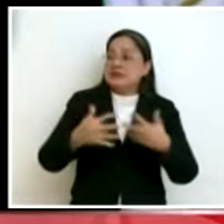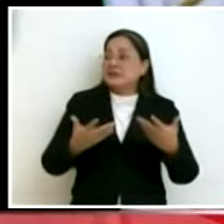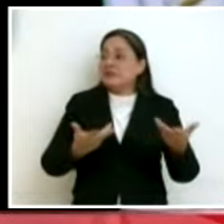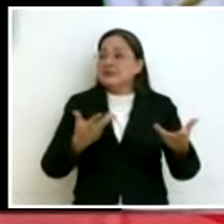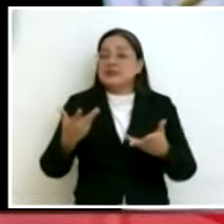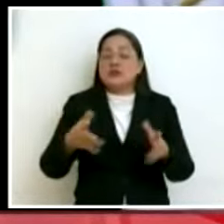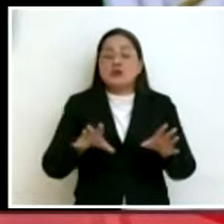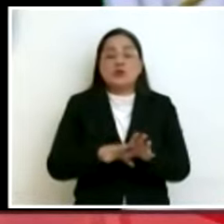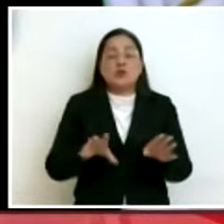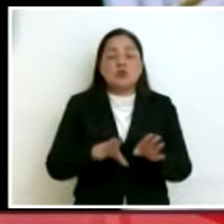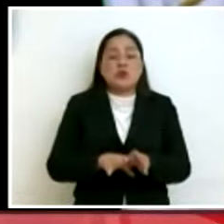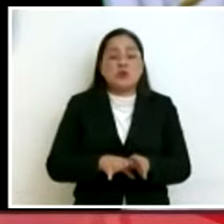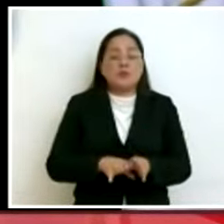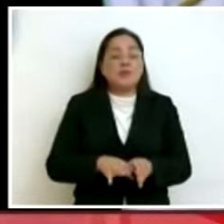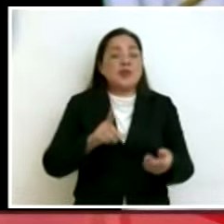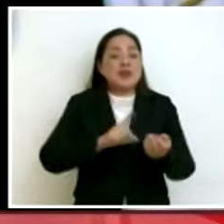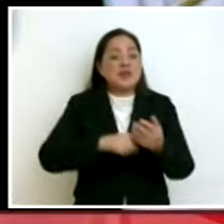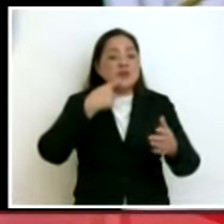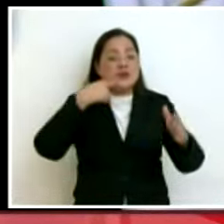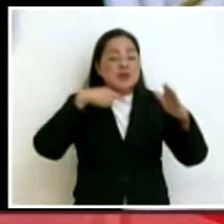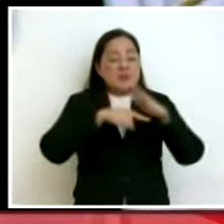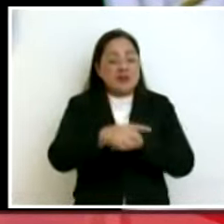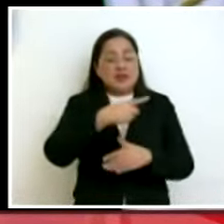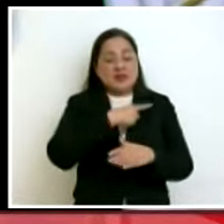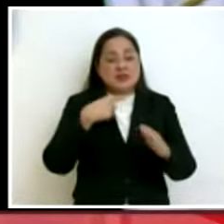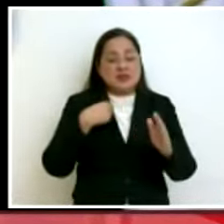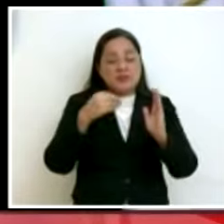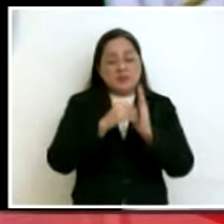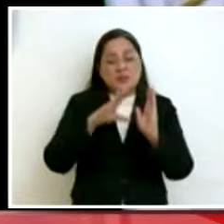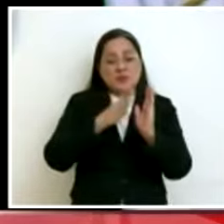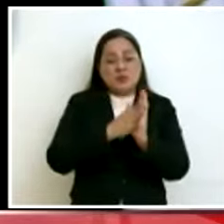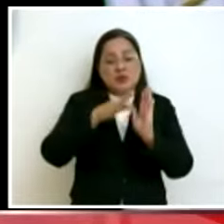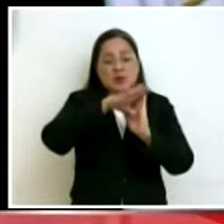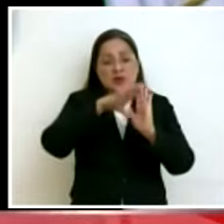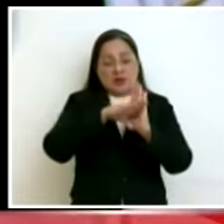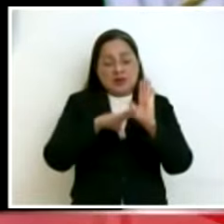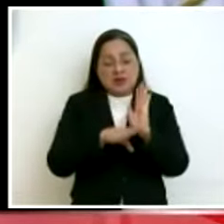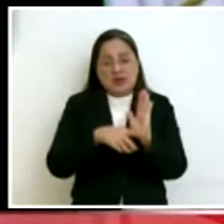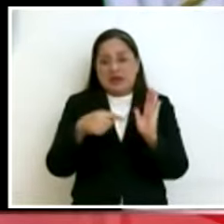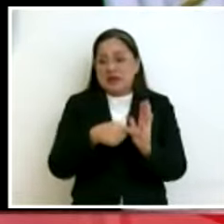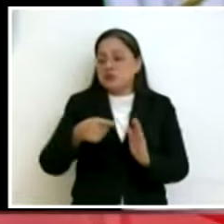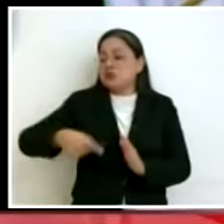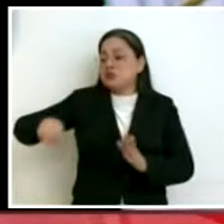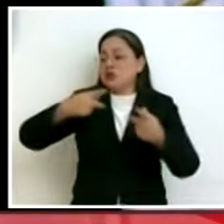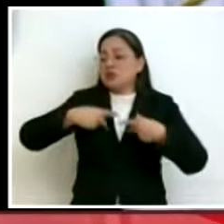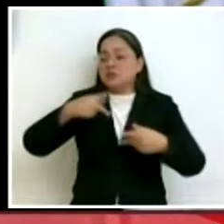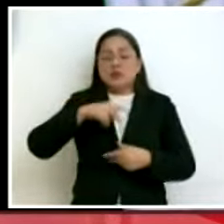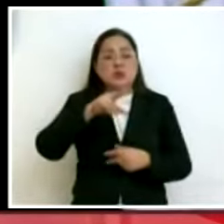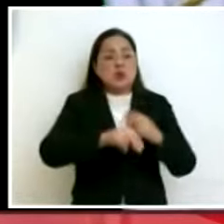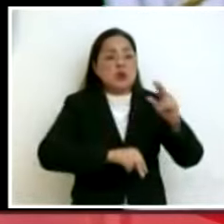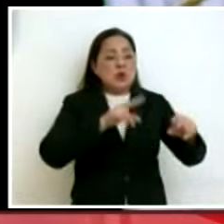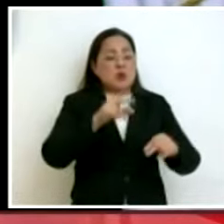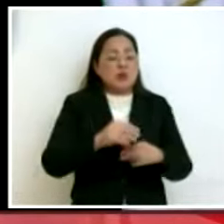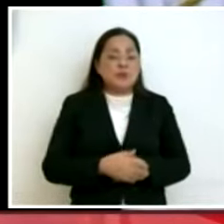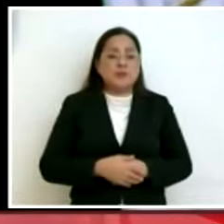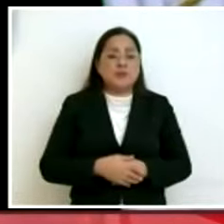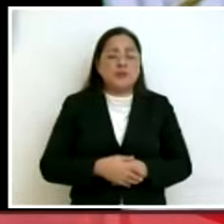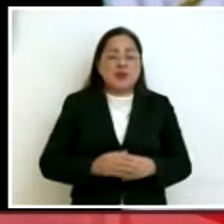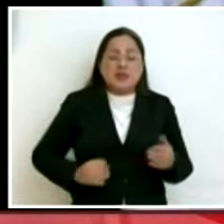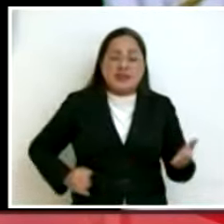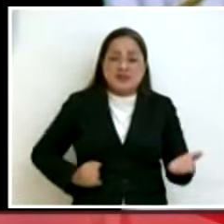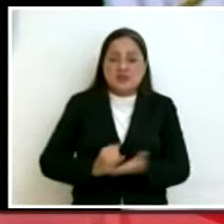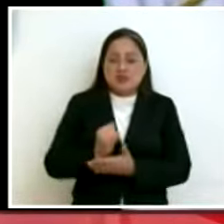que los medios de impugnación de debían establecerse y el resultado de las elecciones no debía depender de un colegio